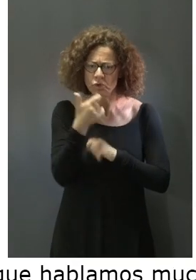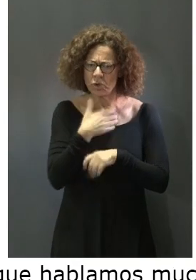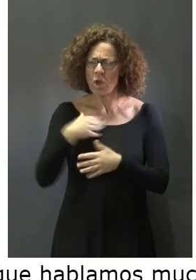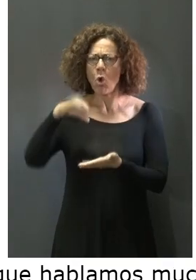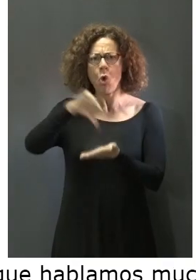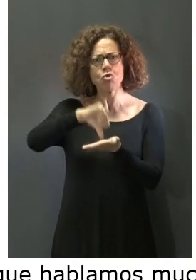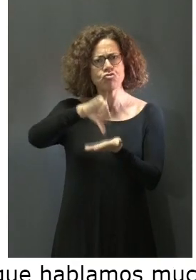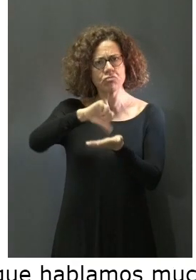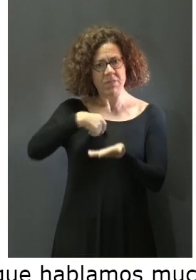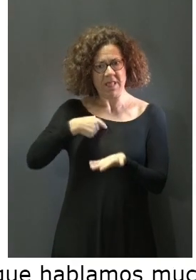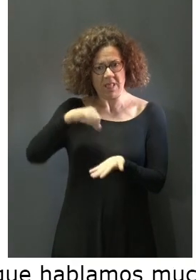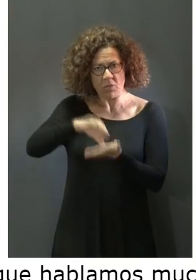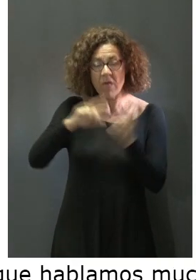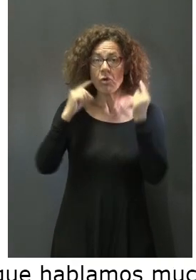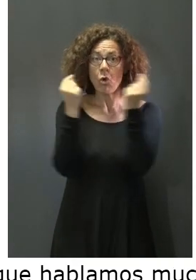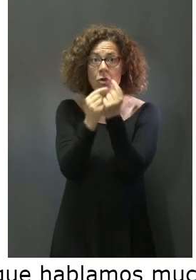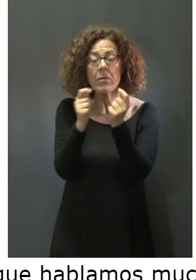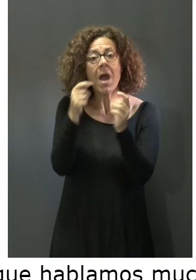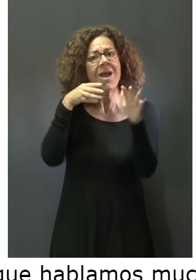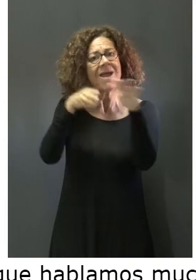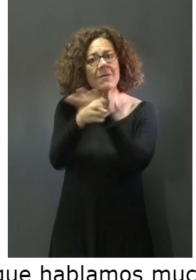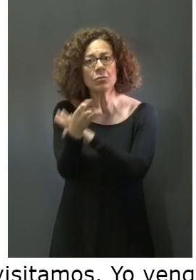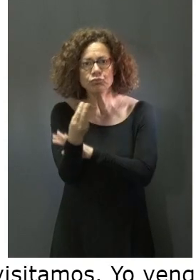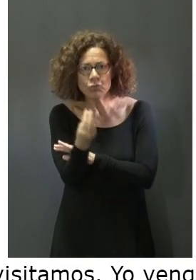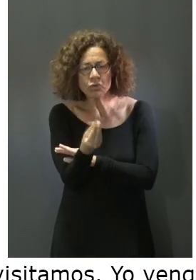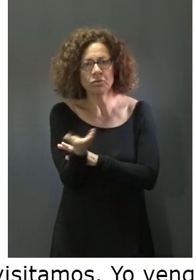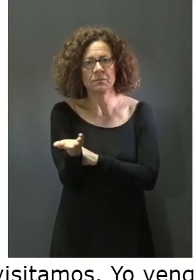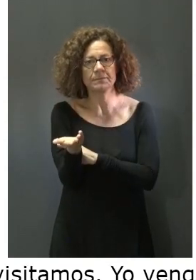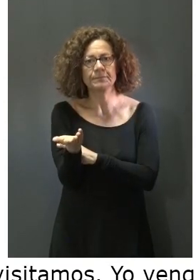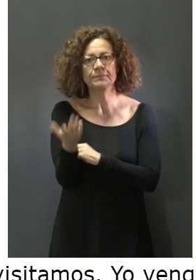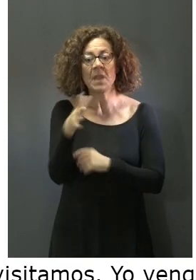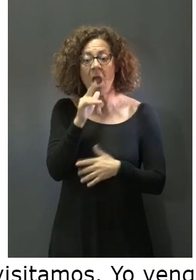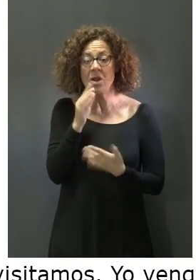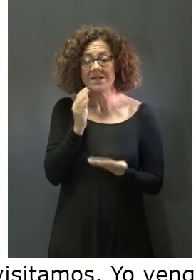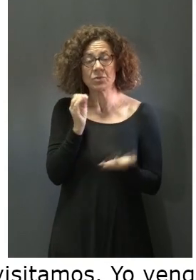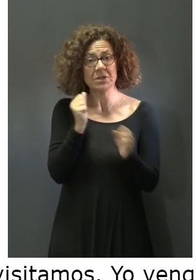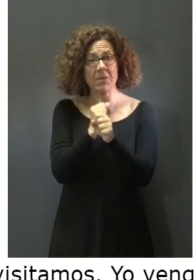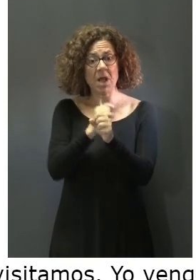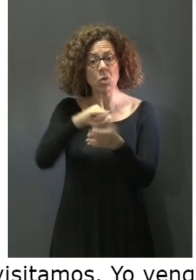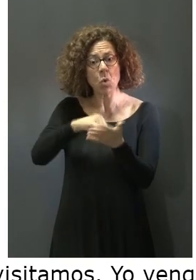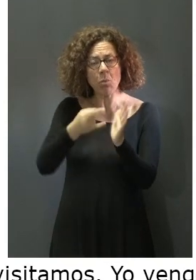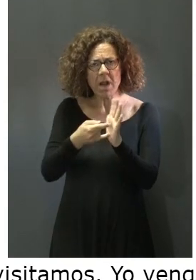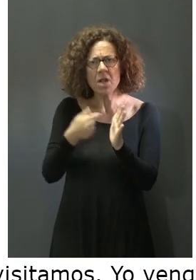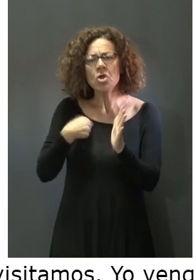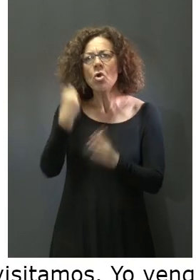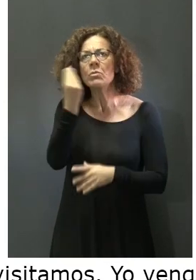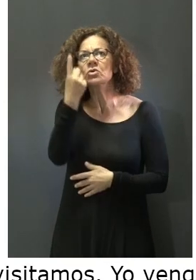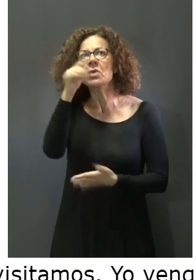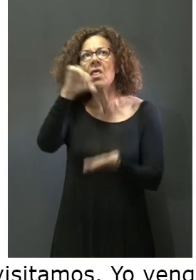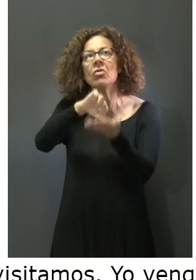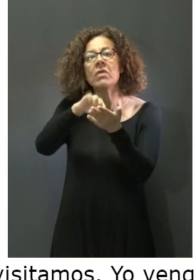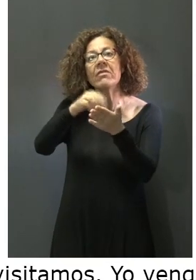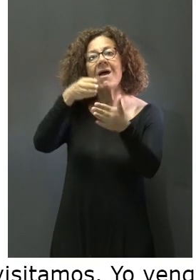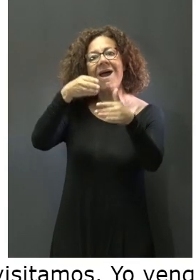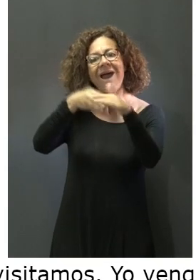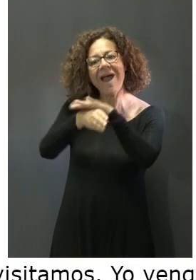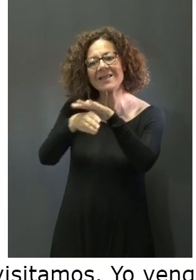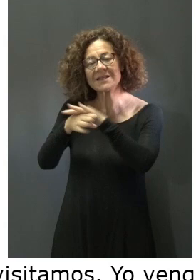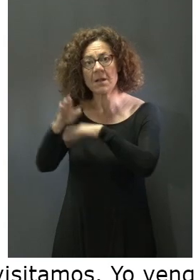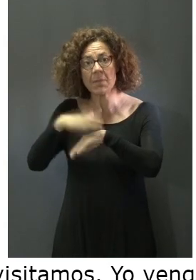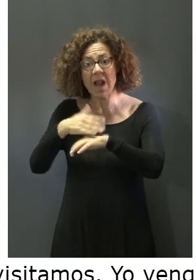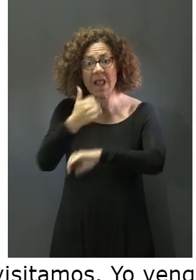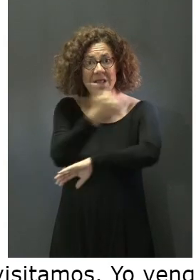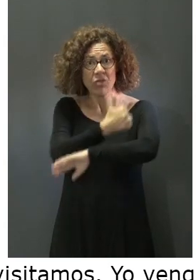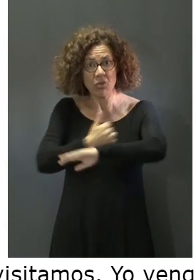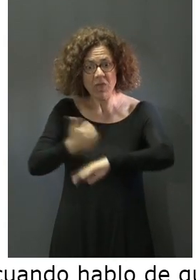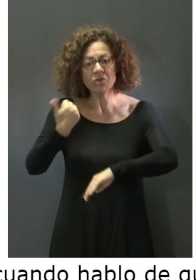ahora estamos trabajando el plan de accesibilidad de Córdoba, no solo pienso una ciudad accesible para los ciudadanos que viven